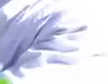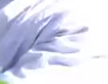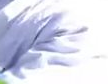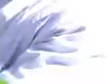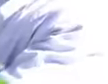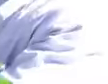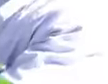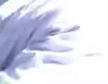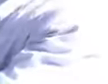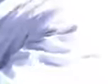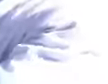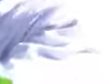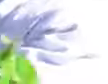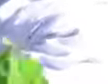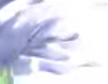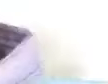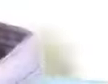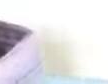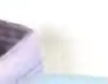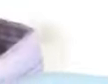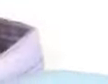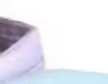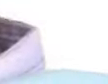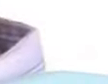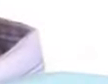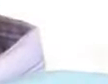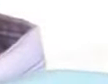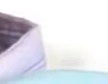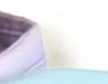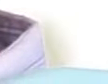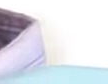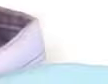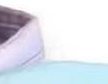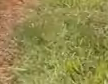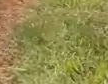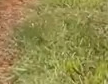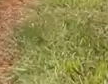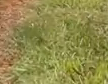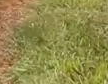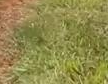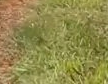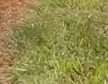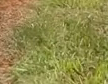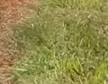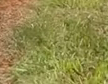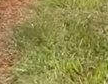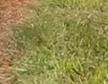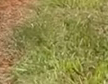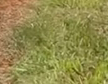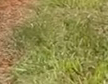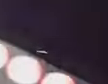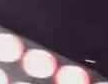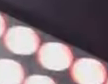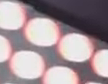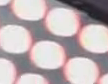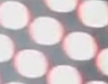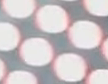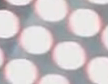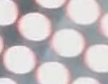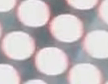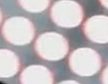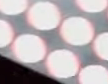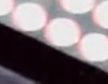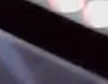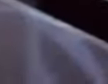y su emancipación. Con tus hombres bondad y tesón, tus